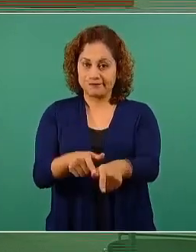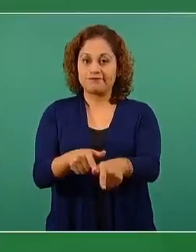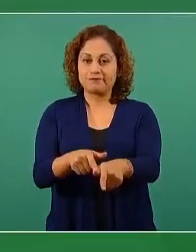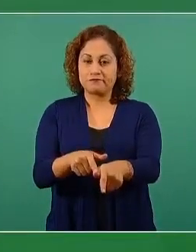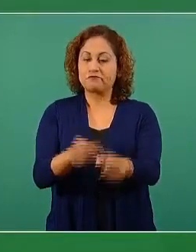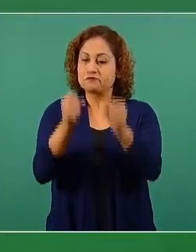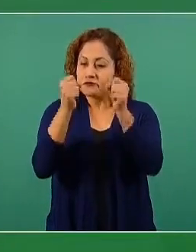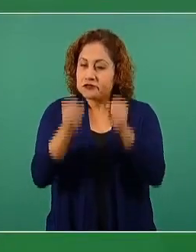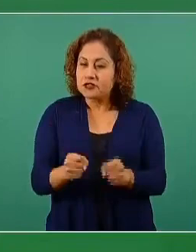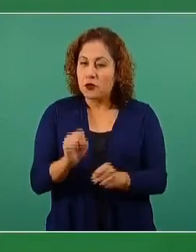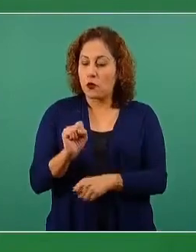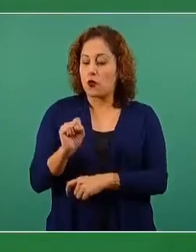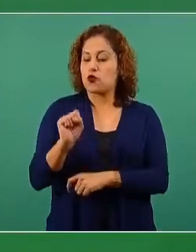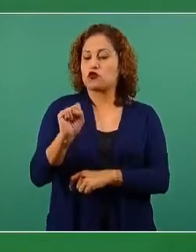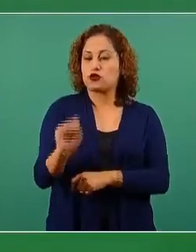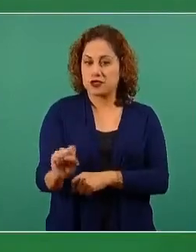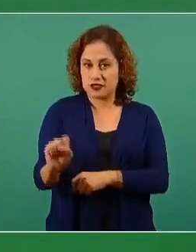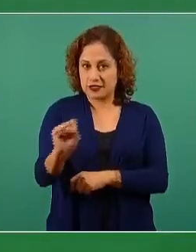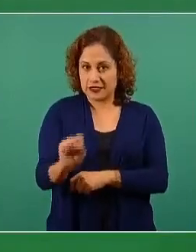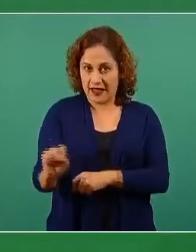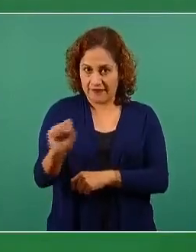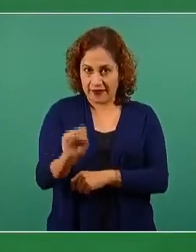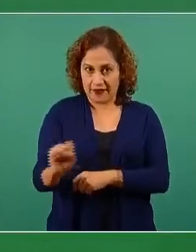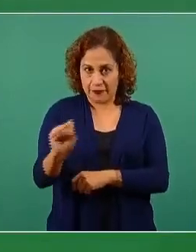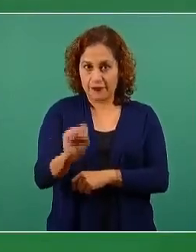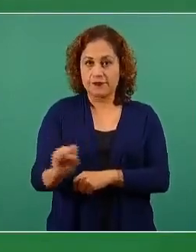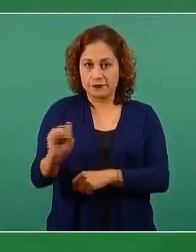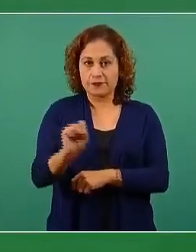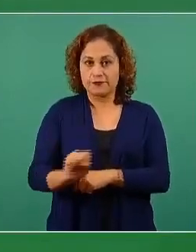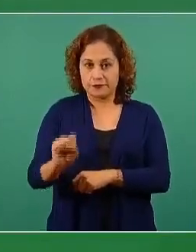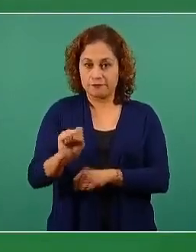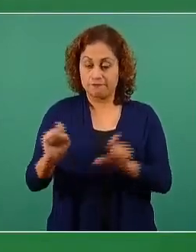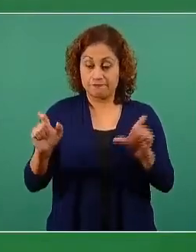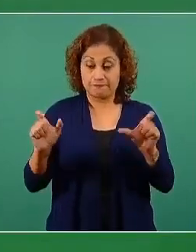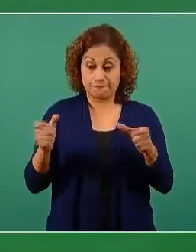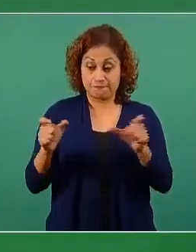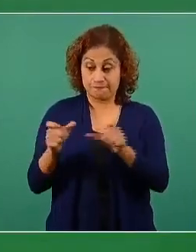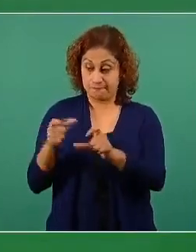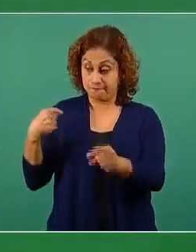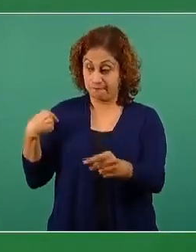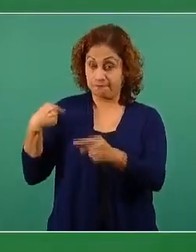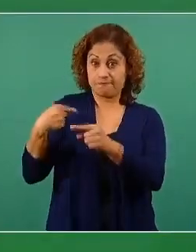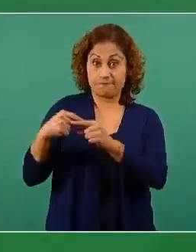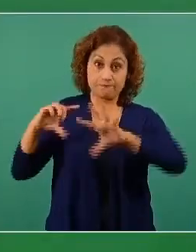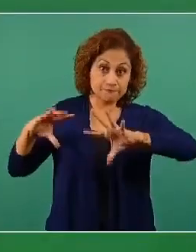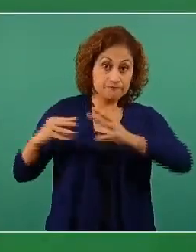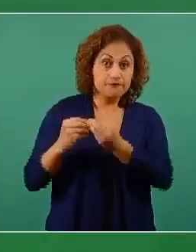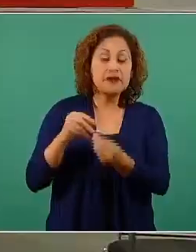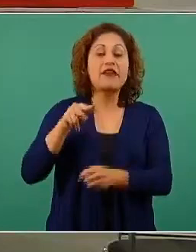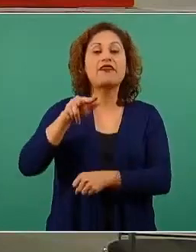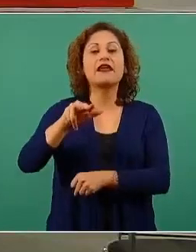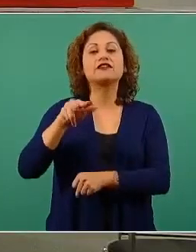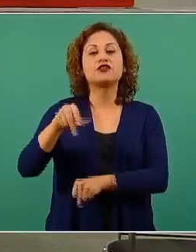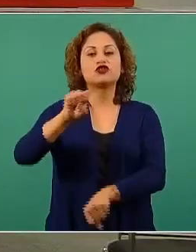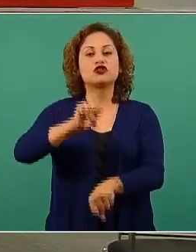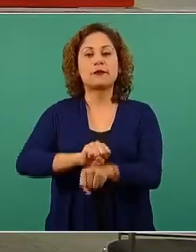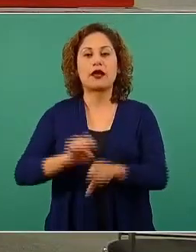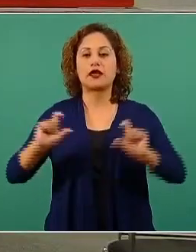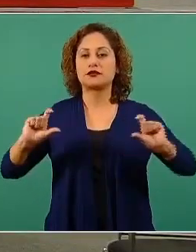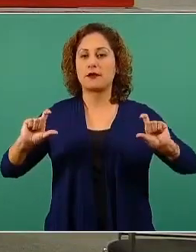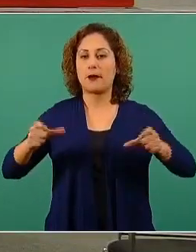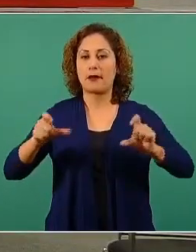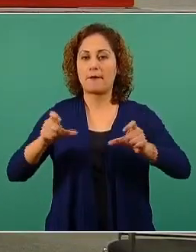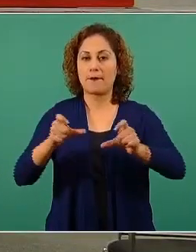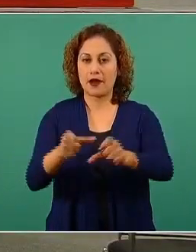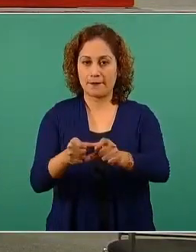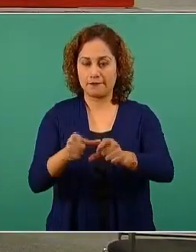que lleguemos al sábado con esta tendencia de reducción, completaremos 18 semanas. Y por otro